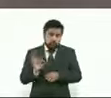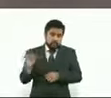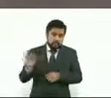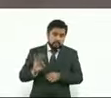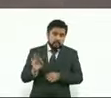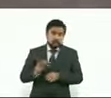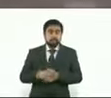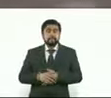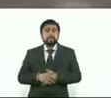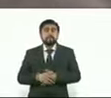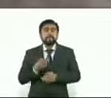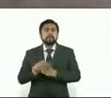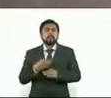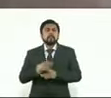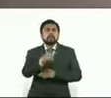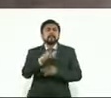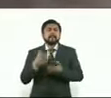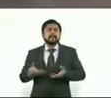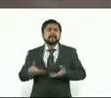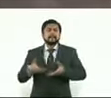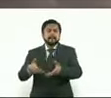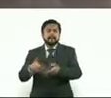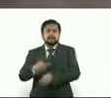están dirigiendo a Avenida Juárez,